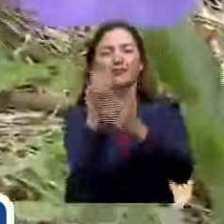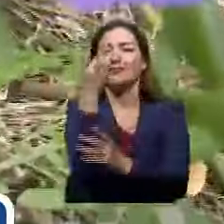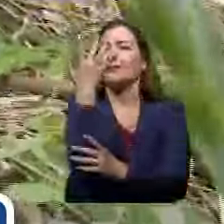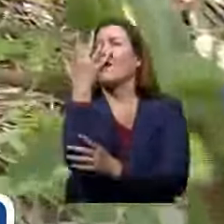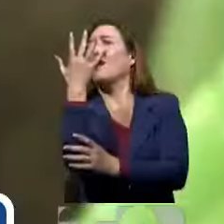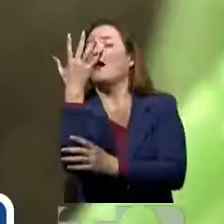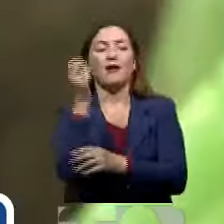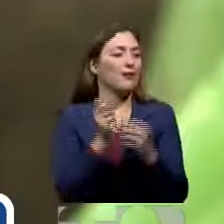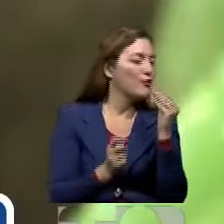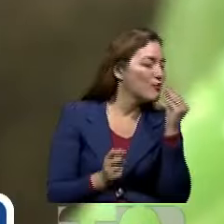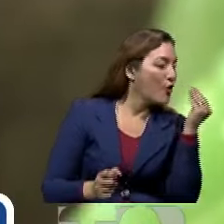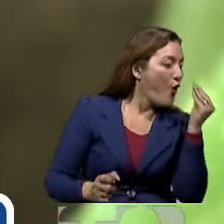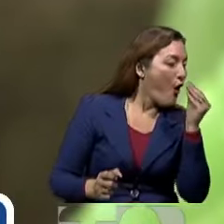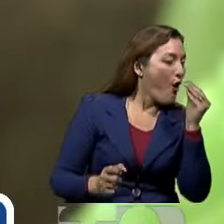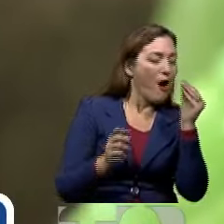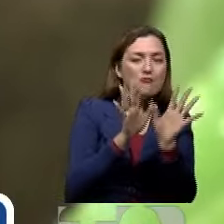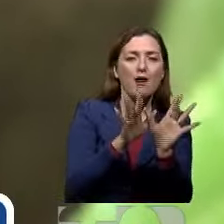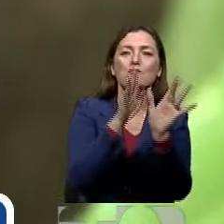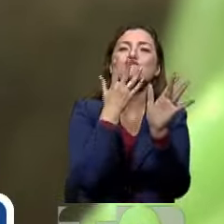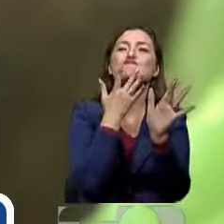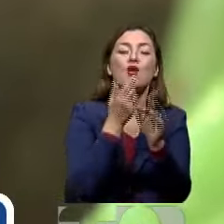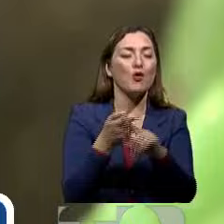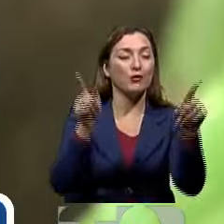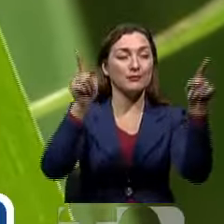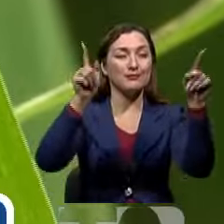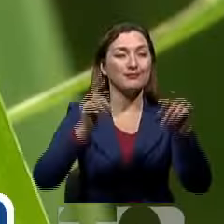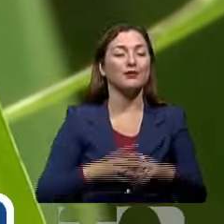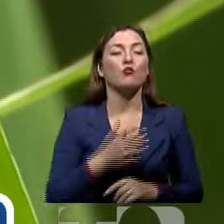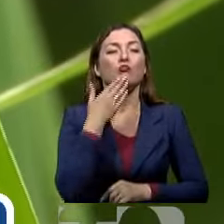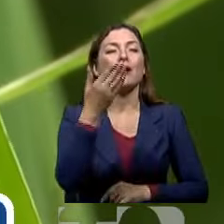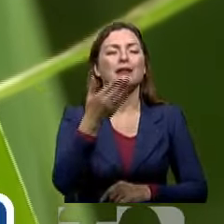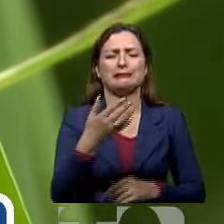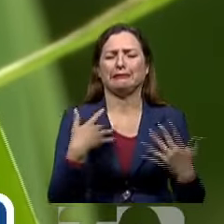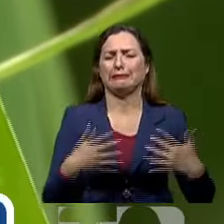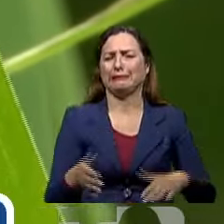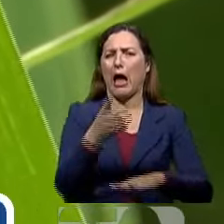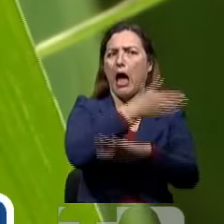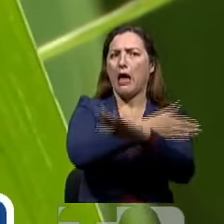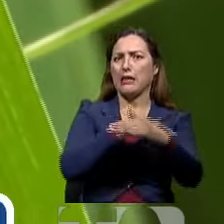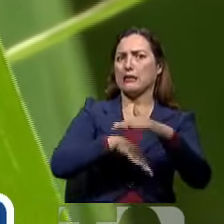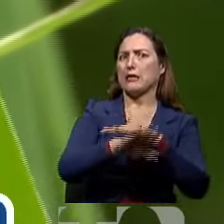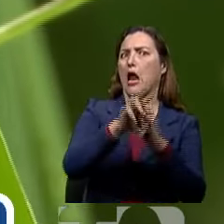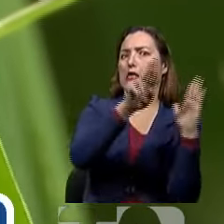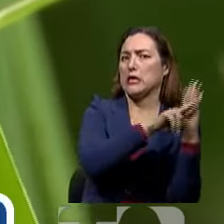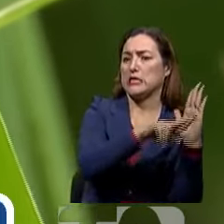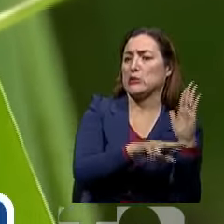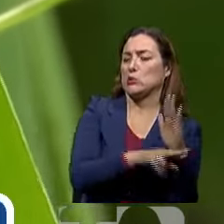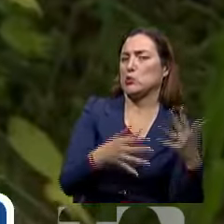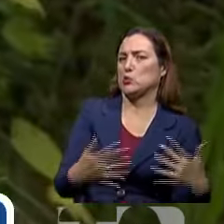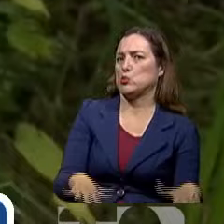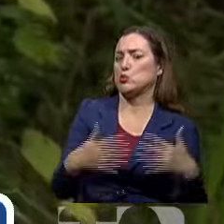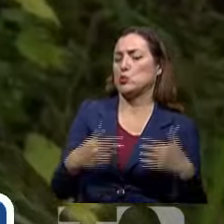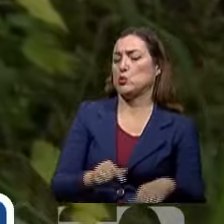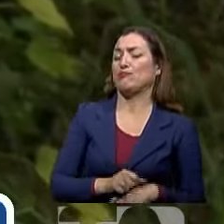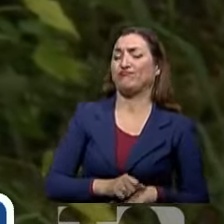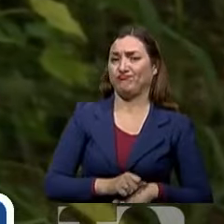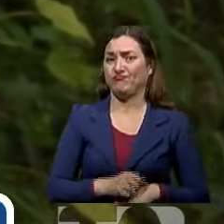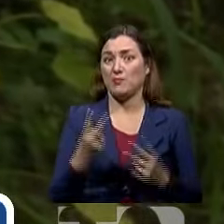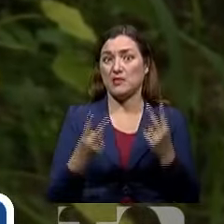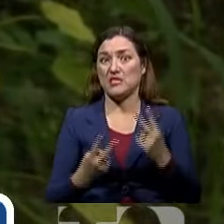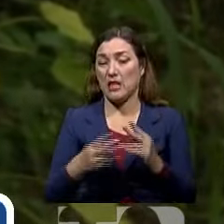y mariposas de algunos colores. Pero para esto se tienen que cumplir una serie de requisitos y además un límite